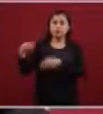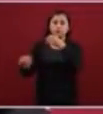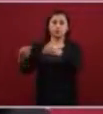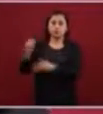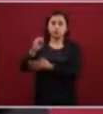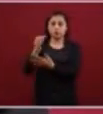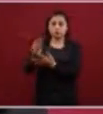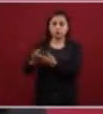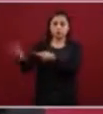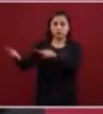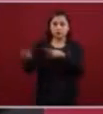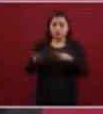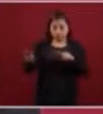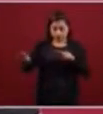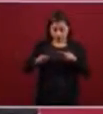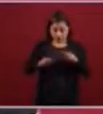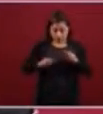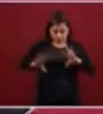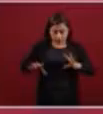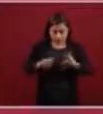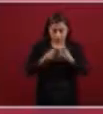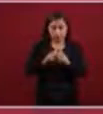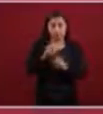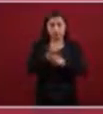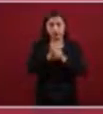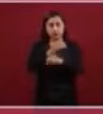No nos precipitemos. Si